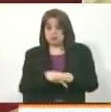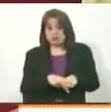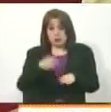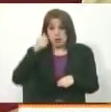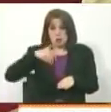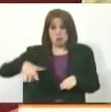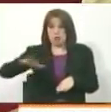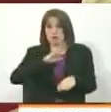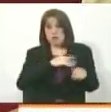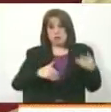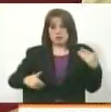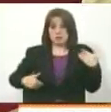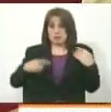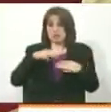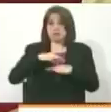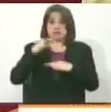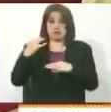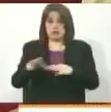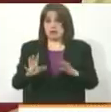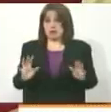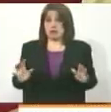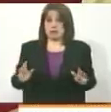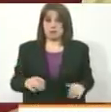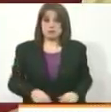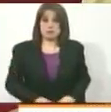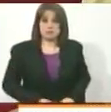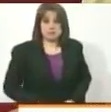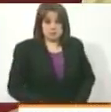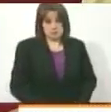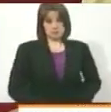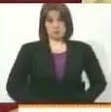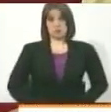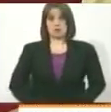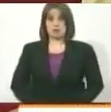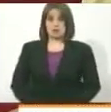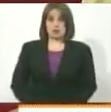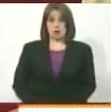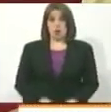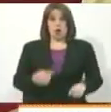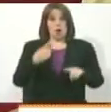dejan humillar, hay presidentes con, y embajadores con una dignidad toda prueba, pues.